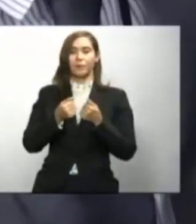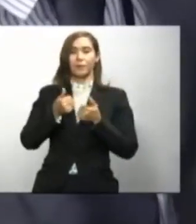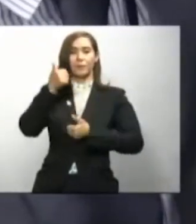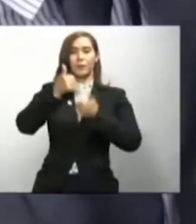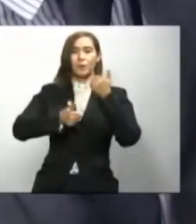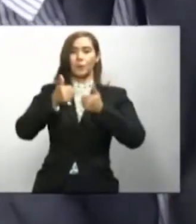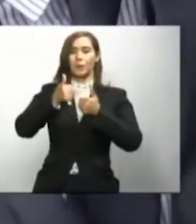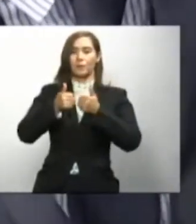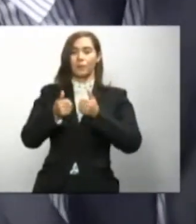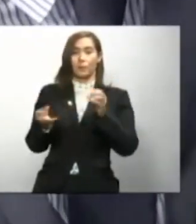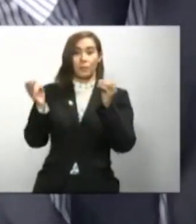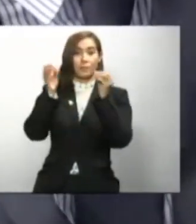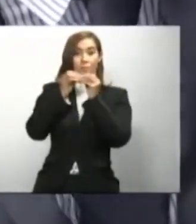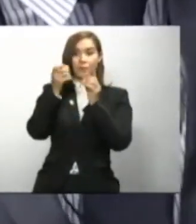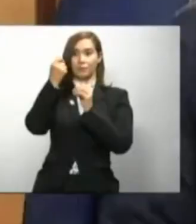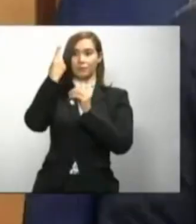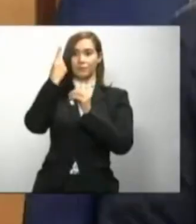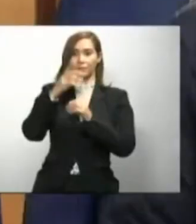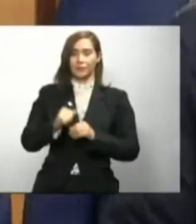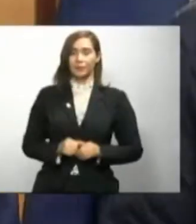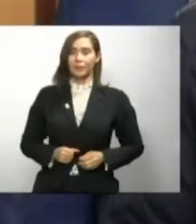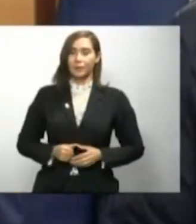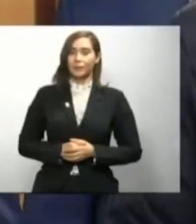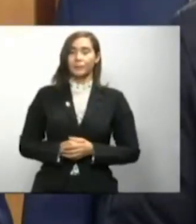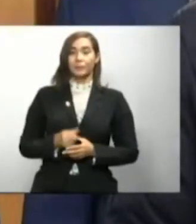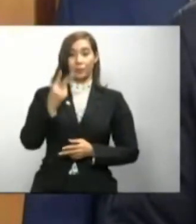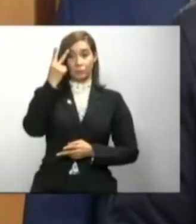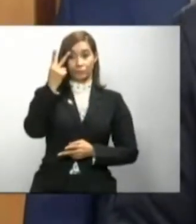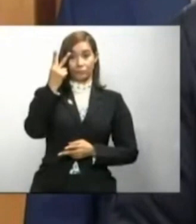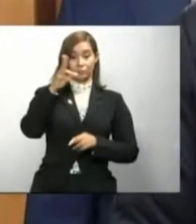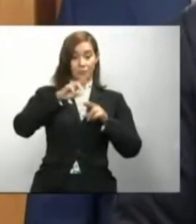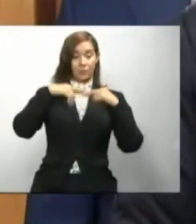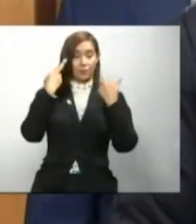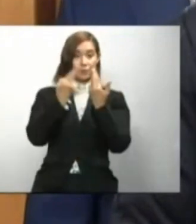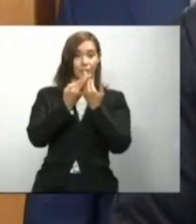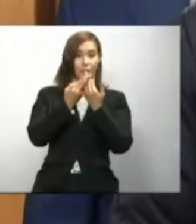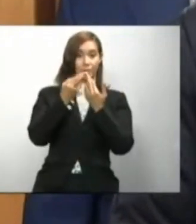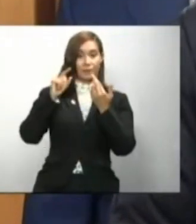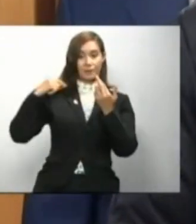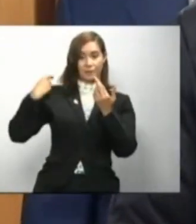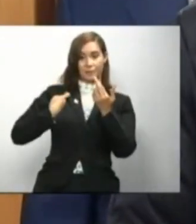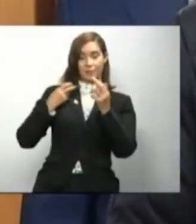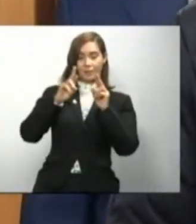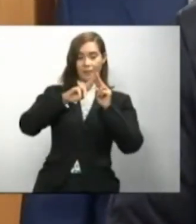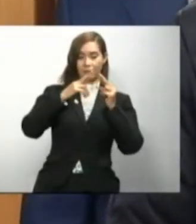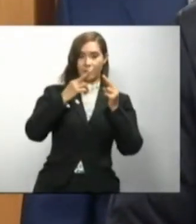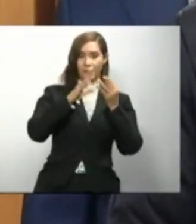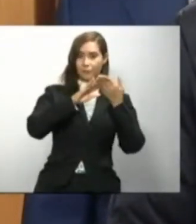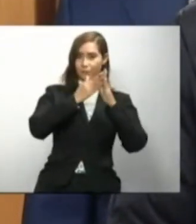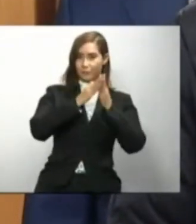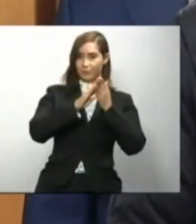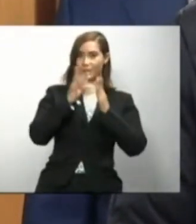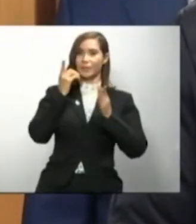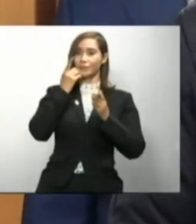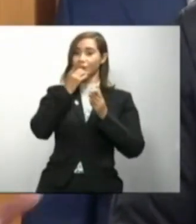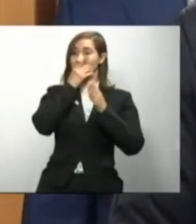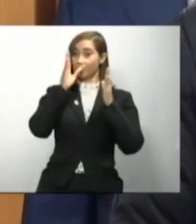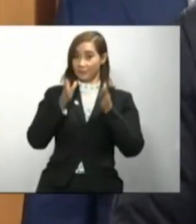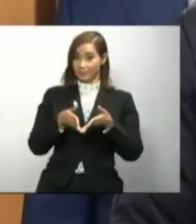a usted bueno yo tuve dos reuniones con la comunidad dominicana primero